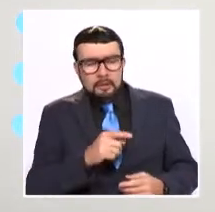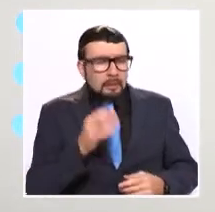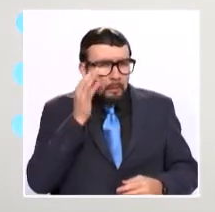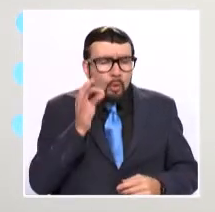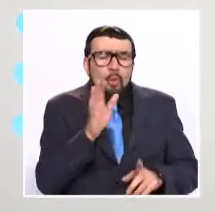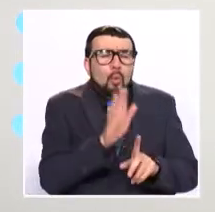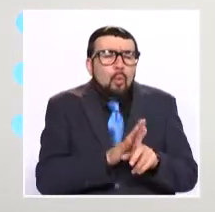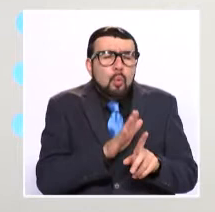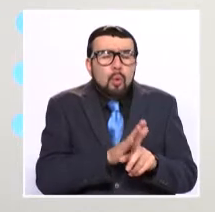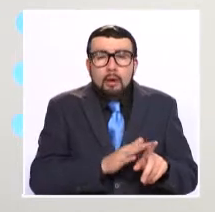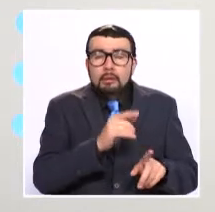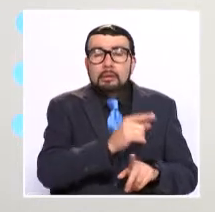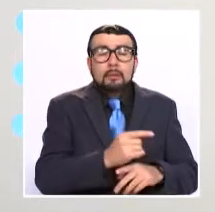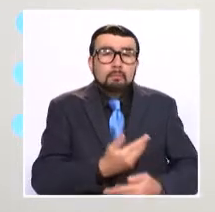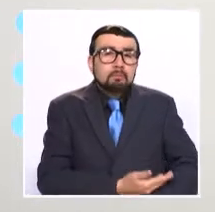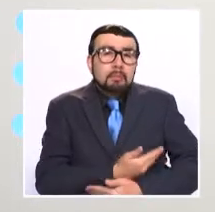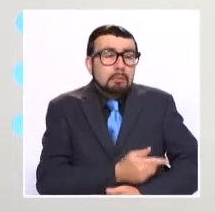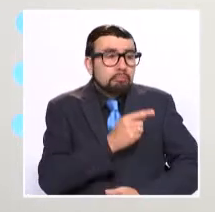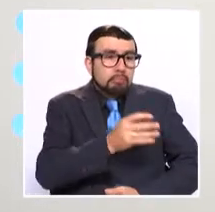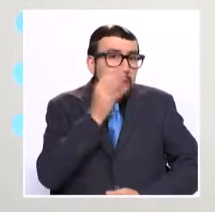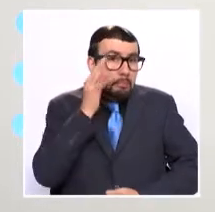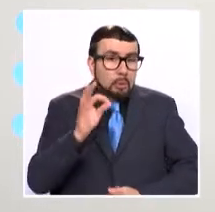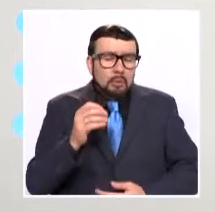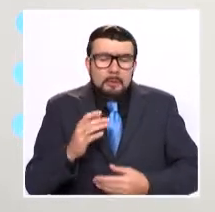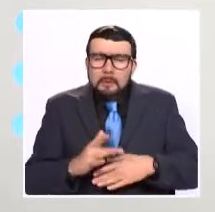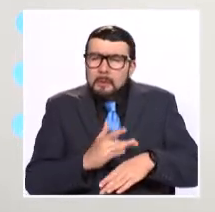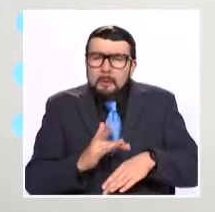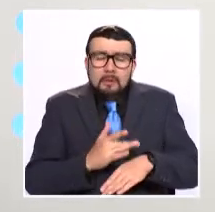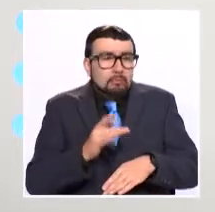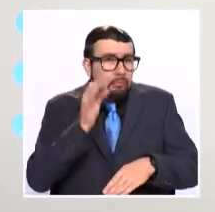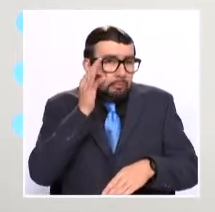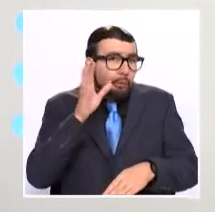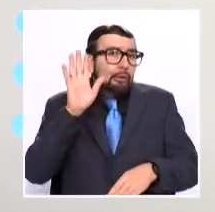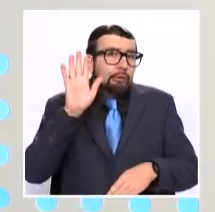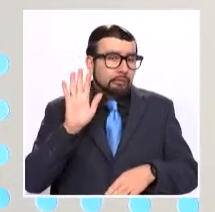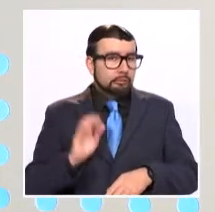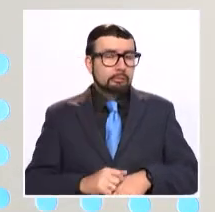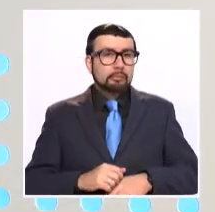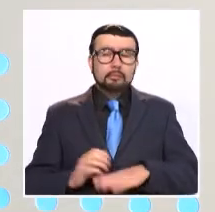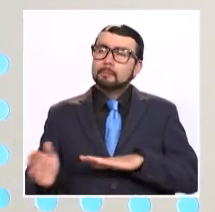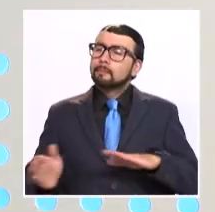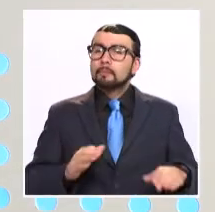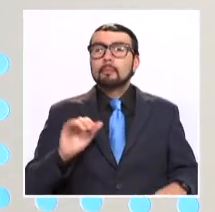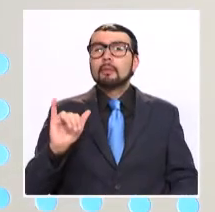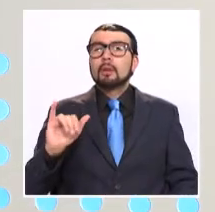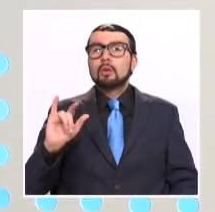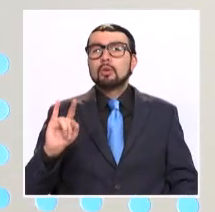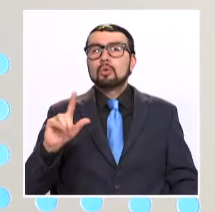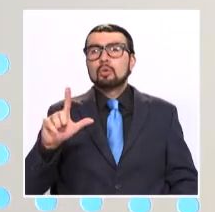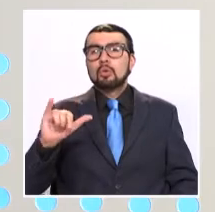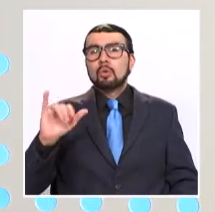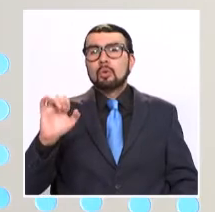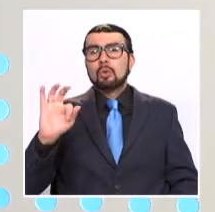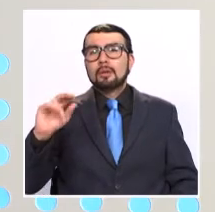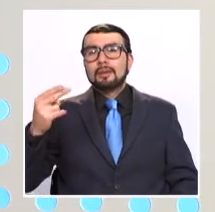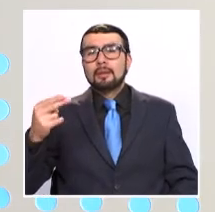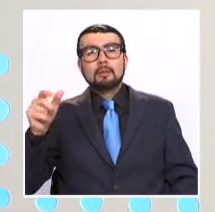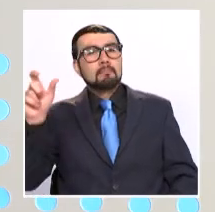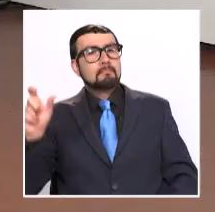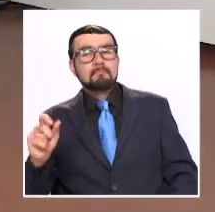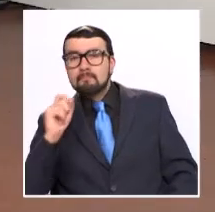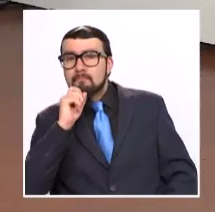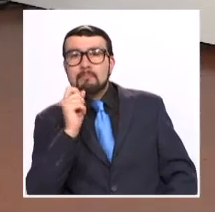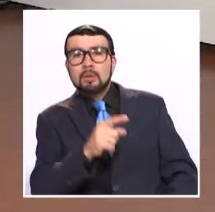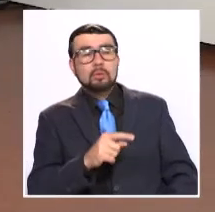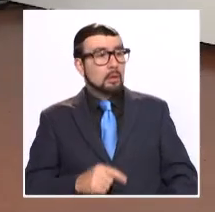o ese bebé que de pronto va a tener una reacción más sensible. Doctor Jorge Iván, pregunta Juliet Reyes. A mi hijo la vacuna